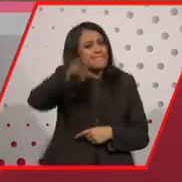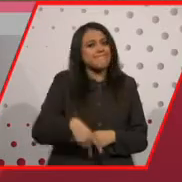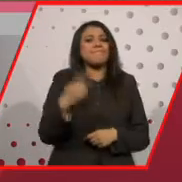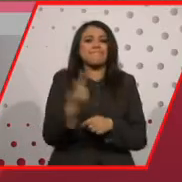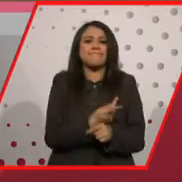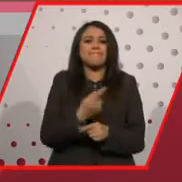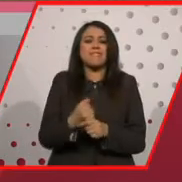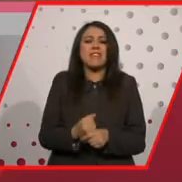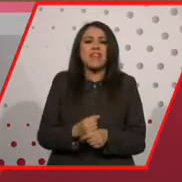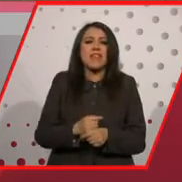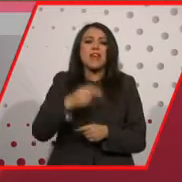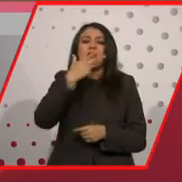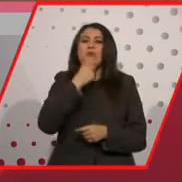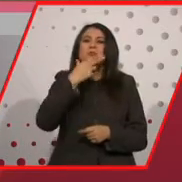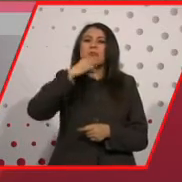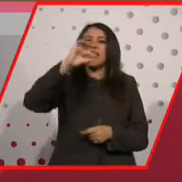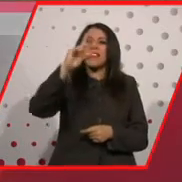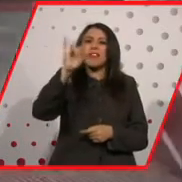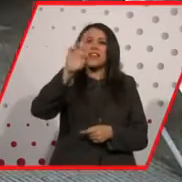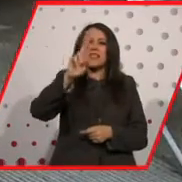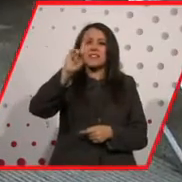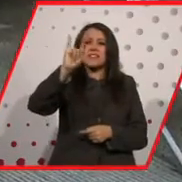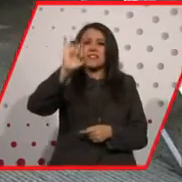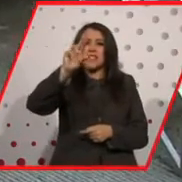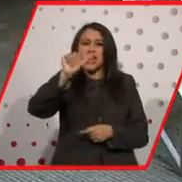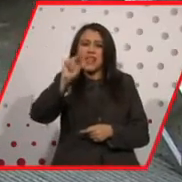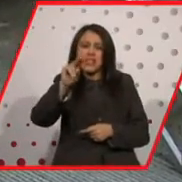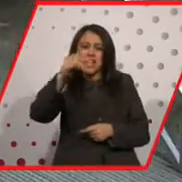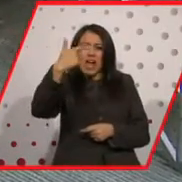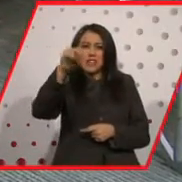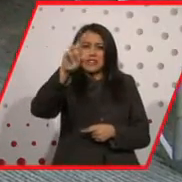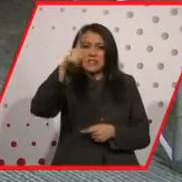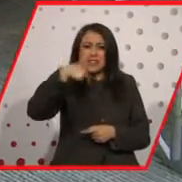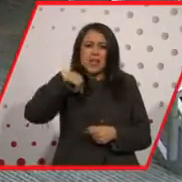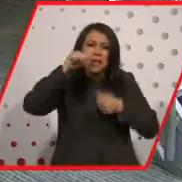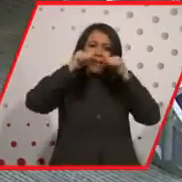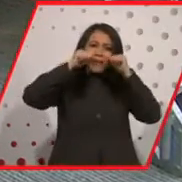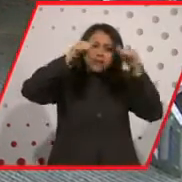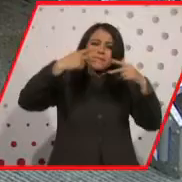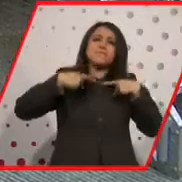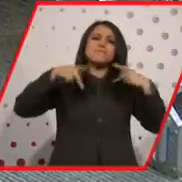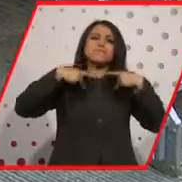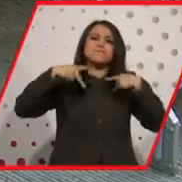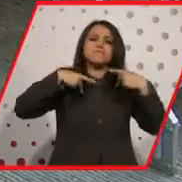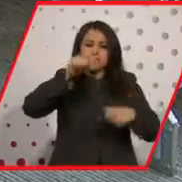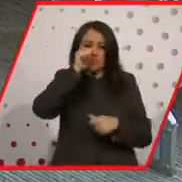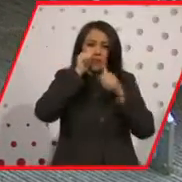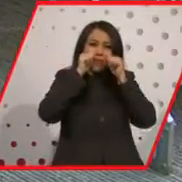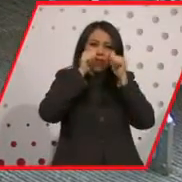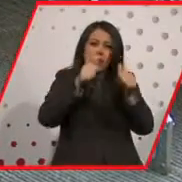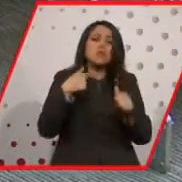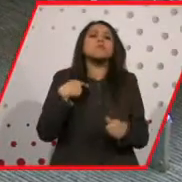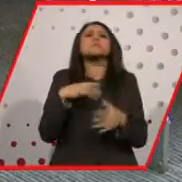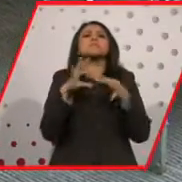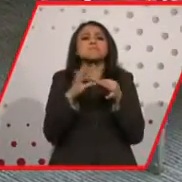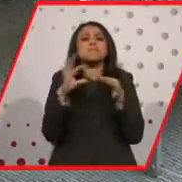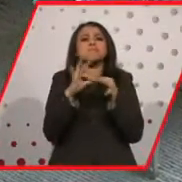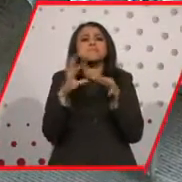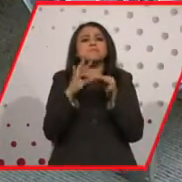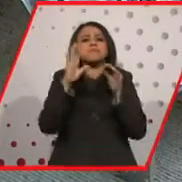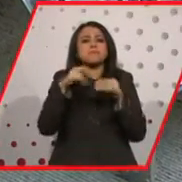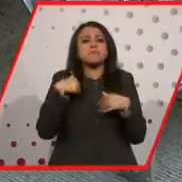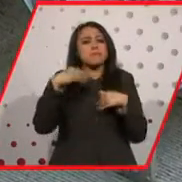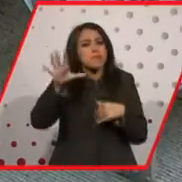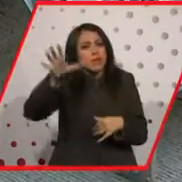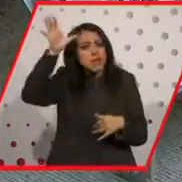con Cristian García, que es encargado de atención a clientes. Cristian, coméntanos, la gente que venga aquí a las afueras de las instalaciones